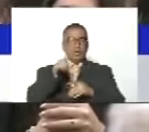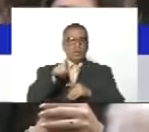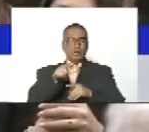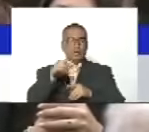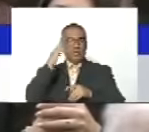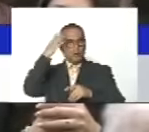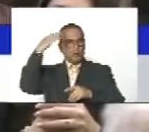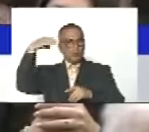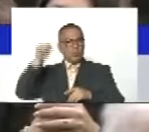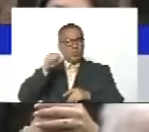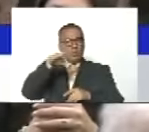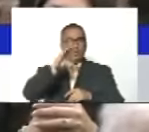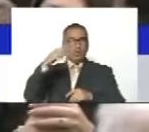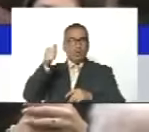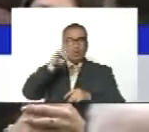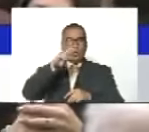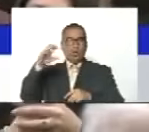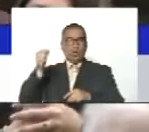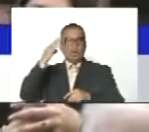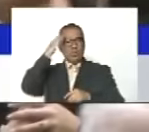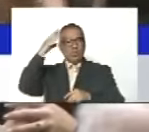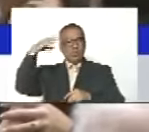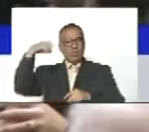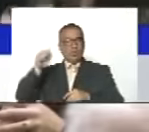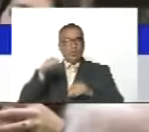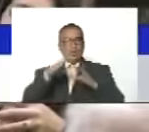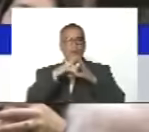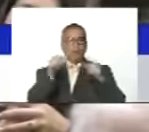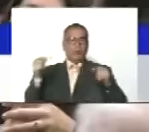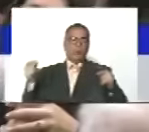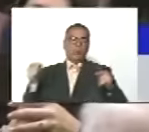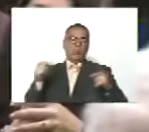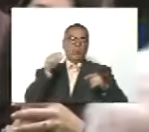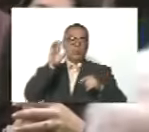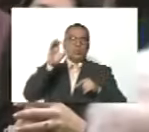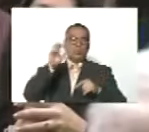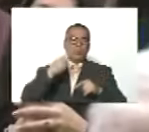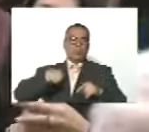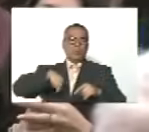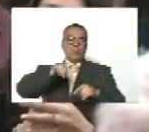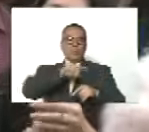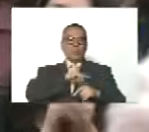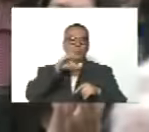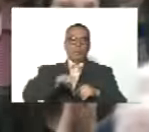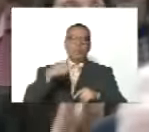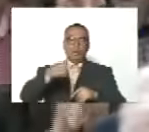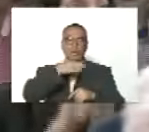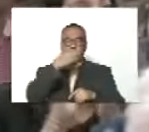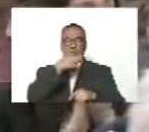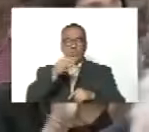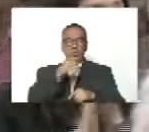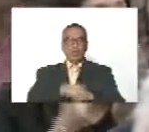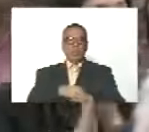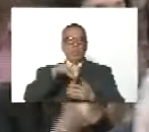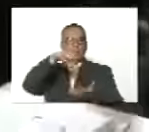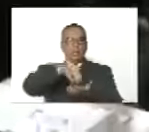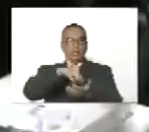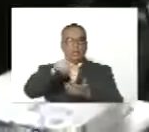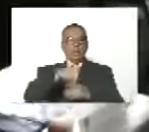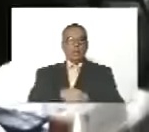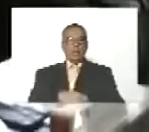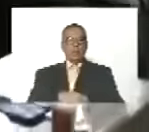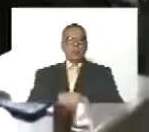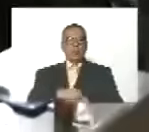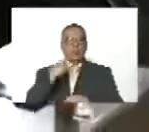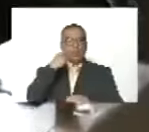tus sueños, César, que son los sueños de todos los patriotas que nos encontramos aquí esta tarde en este recinto y que